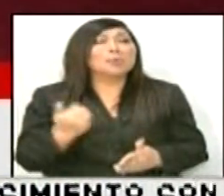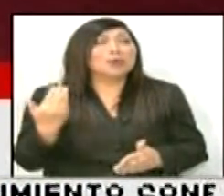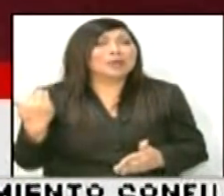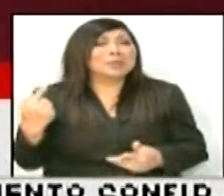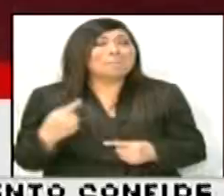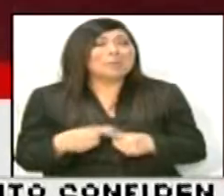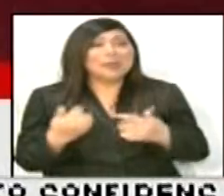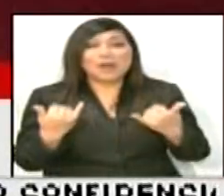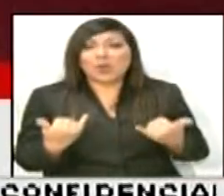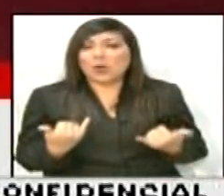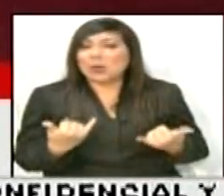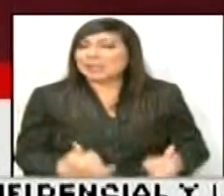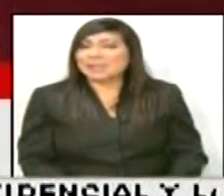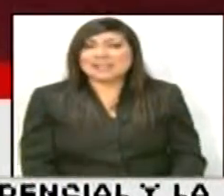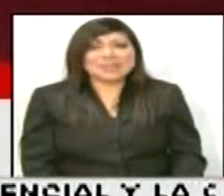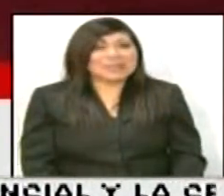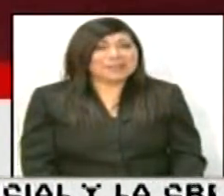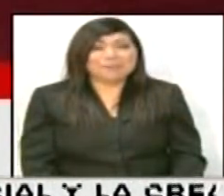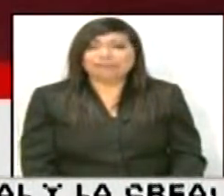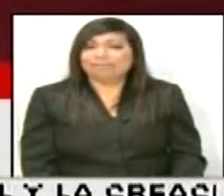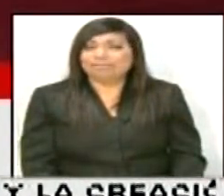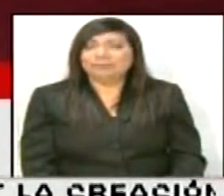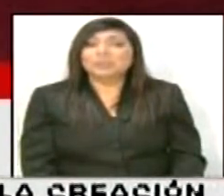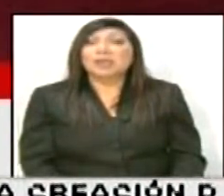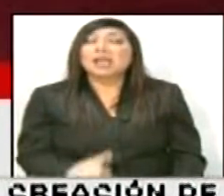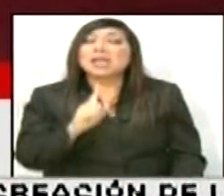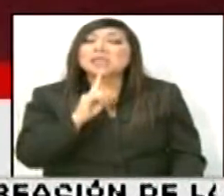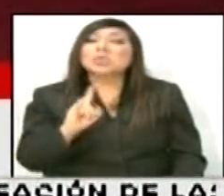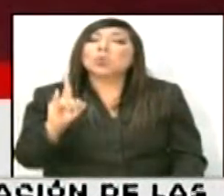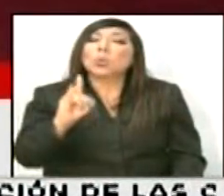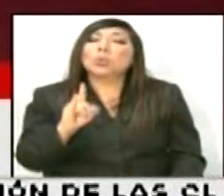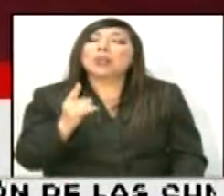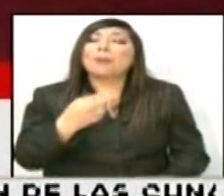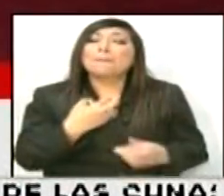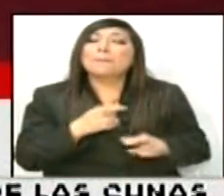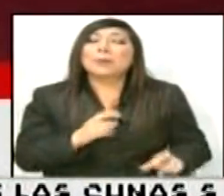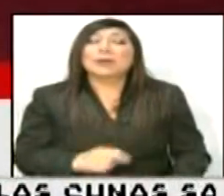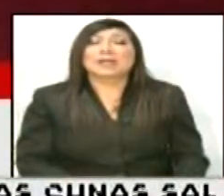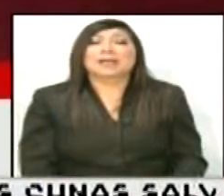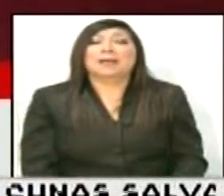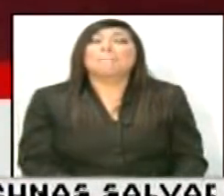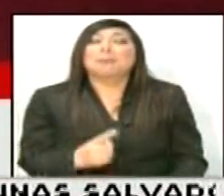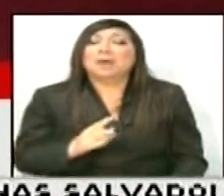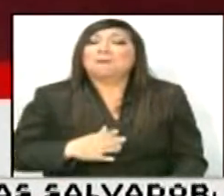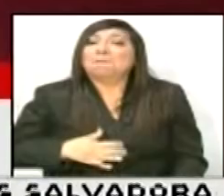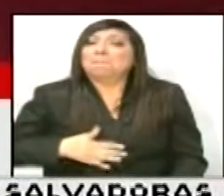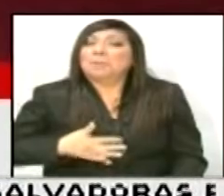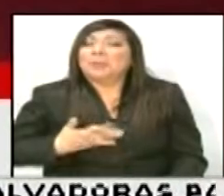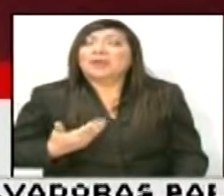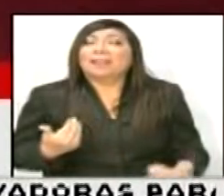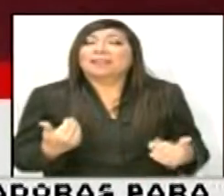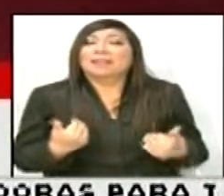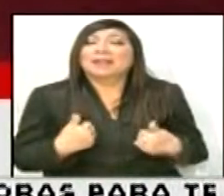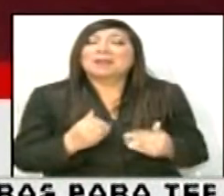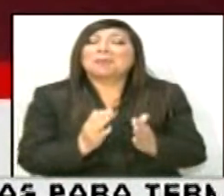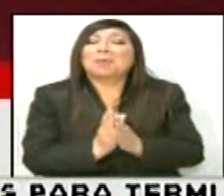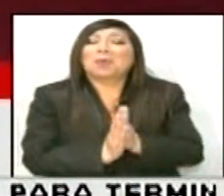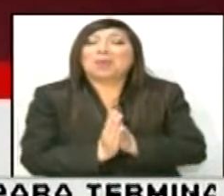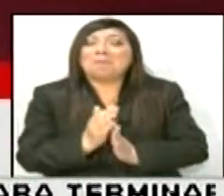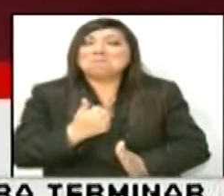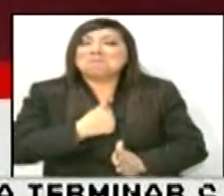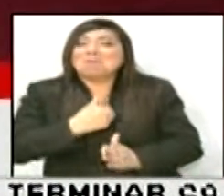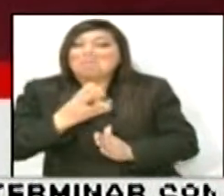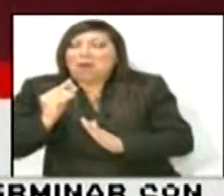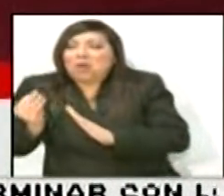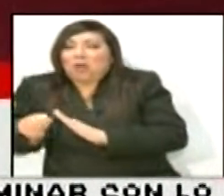casos. Pero en este caso particular es utilizar la función pública para poder tener beneficios